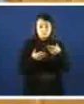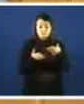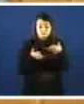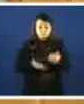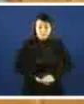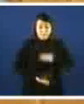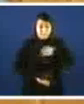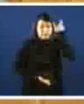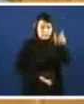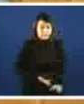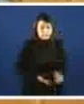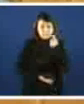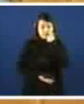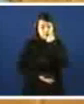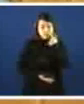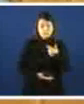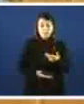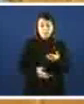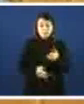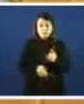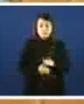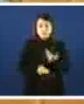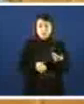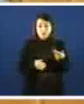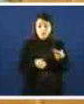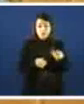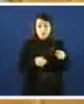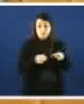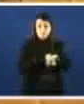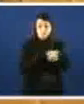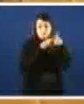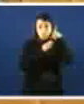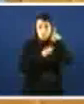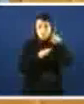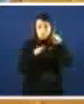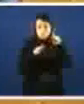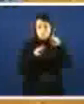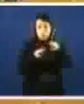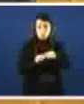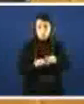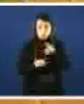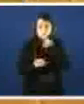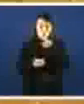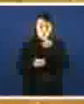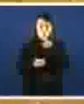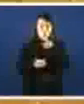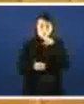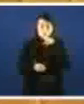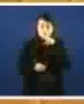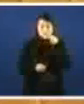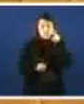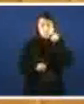capacidade de conducirse con arreglo a súa condición de homo sapiens sapiens, e non de